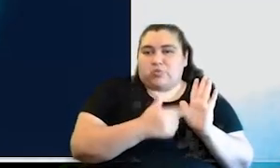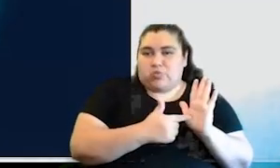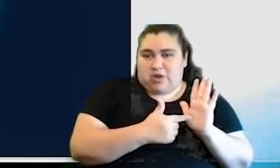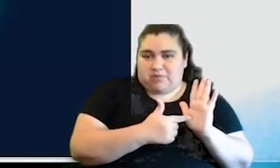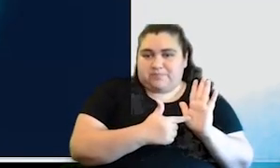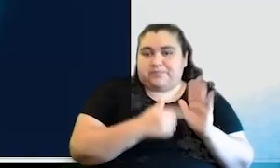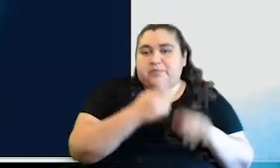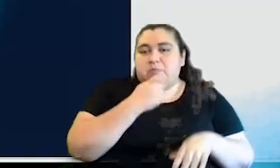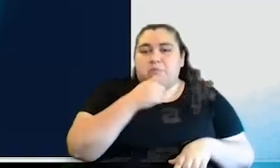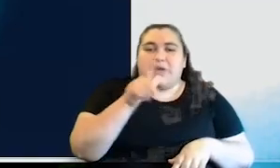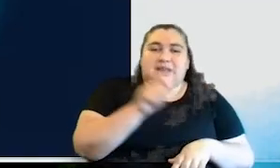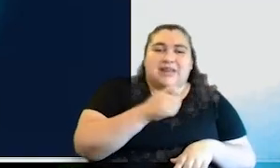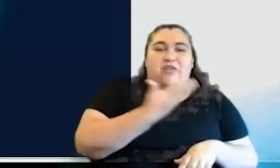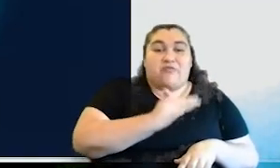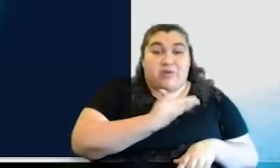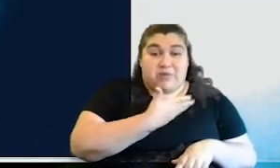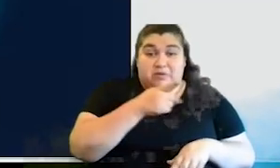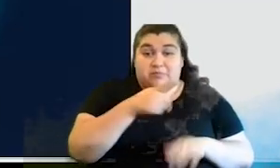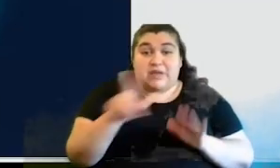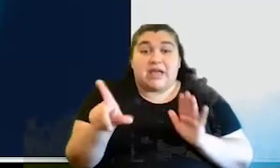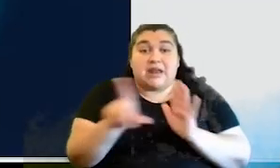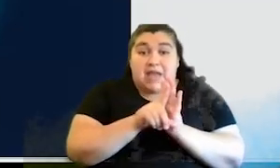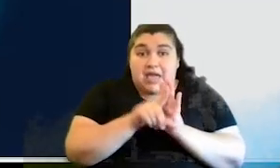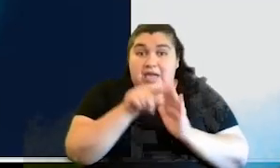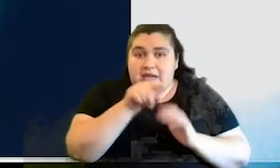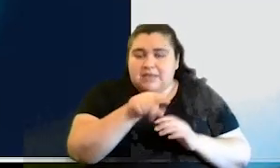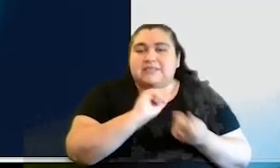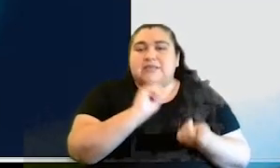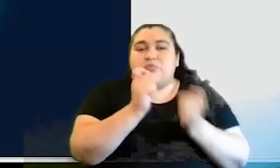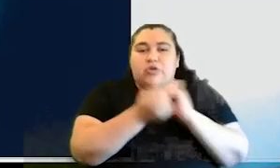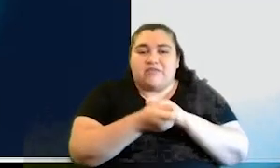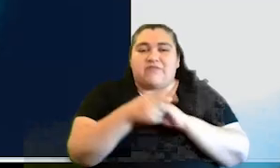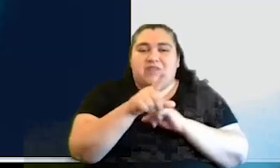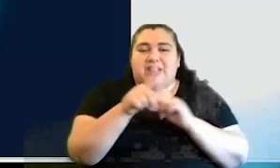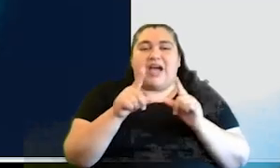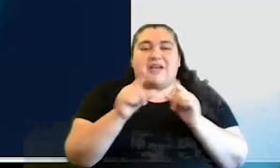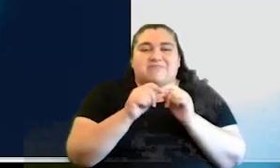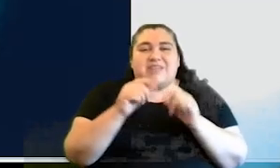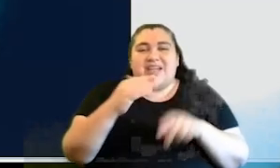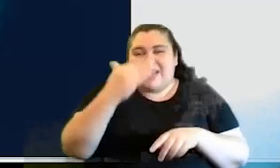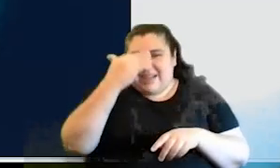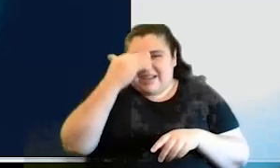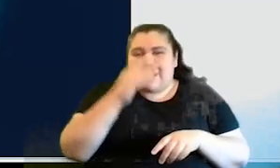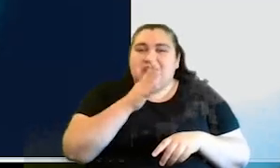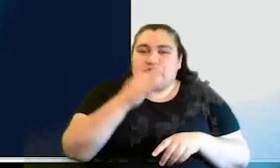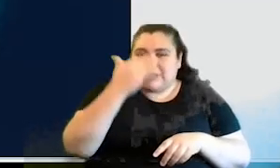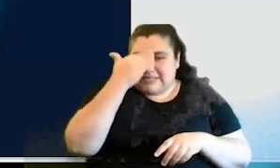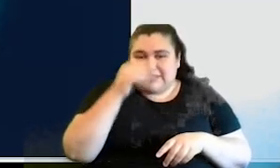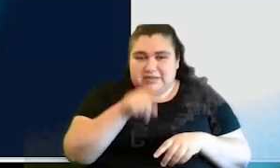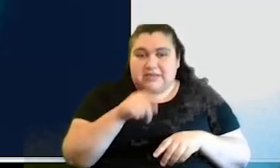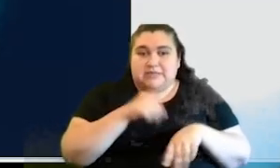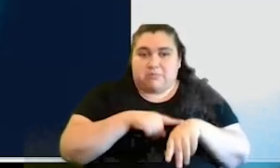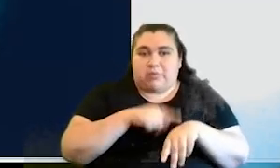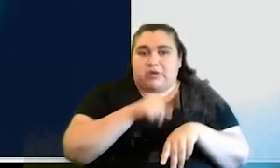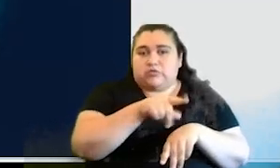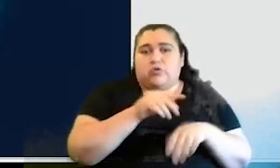salió en febrero, la 5.824, se modifica la 1415 y se incluye el concepto de liquidación